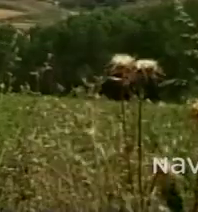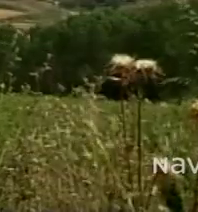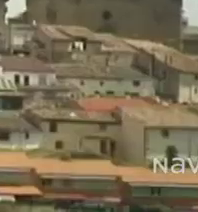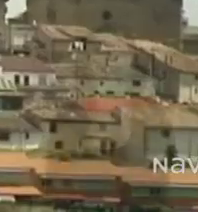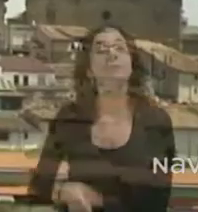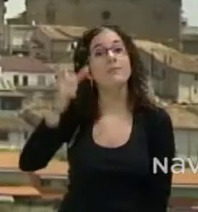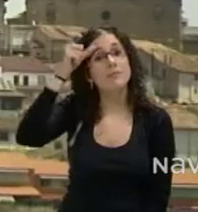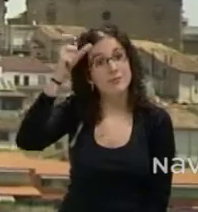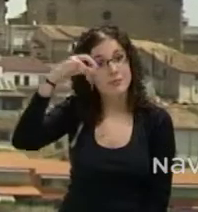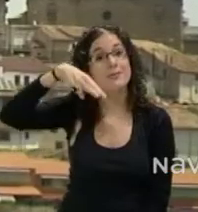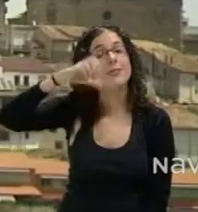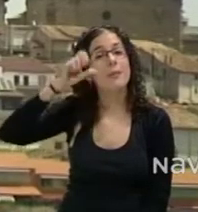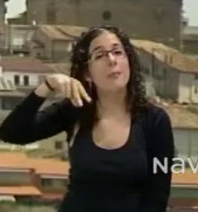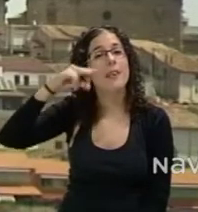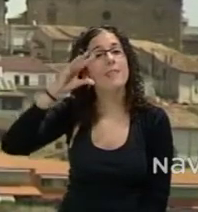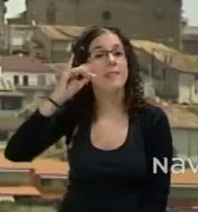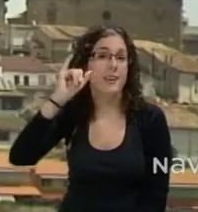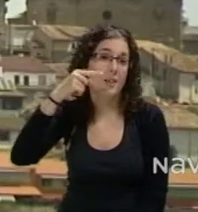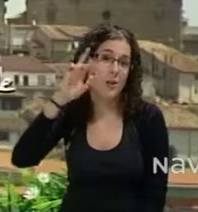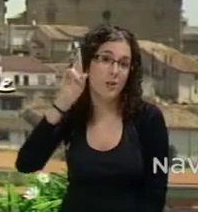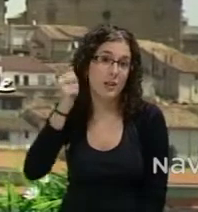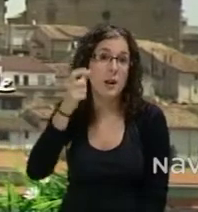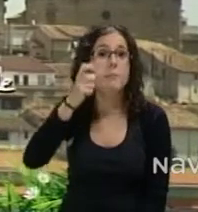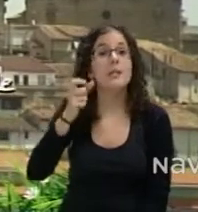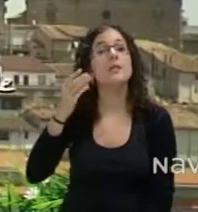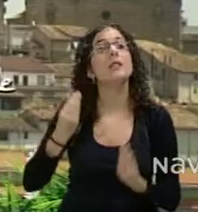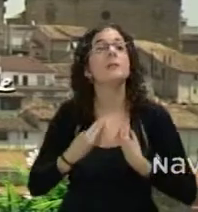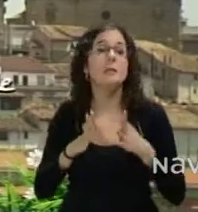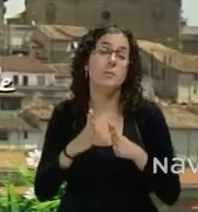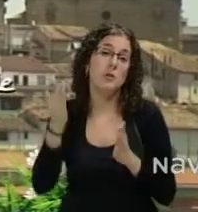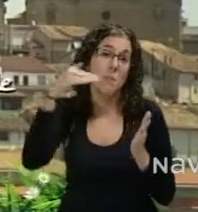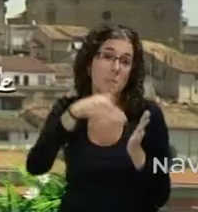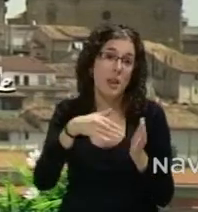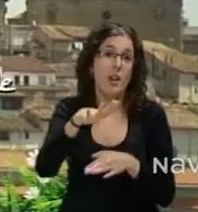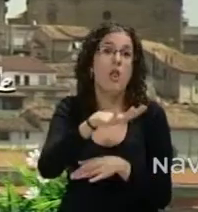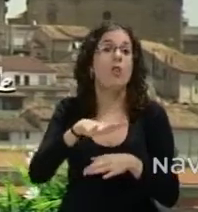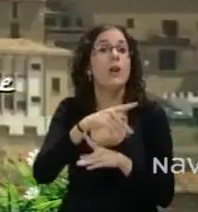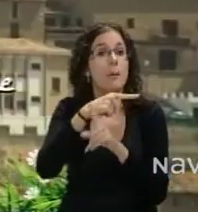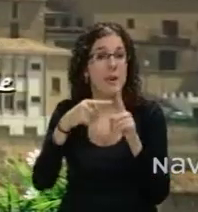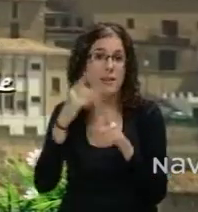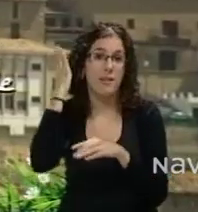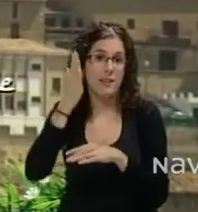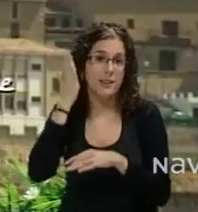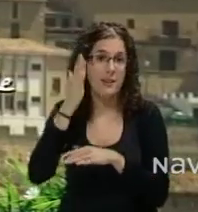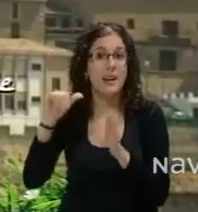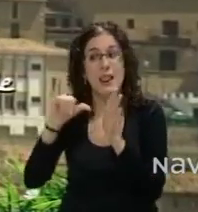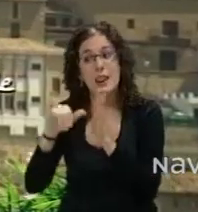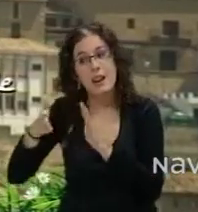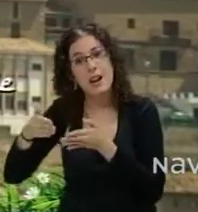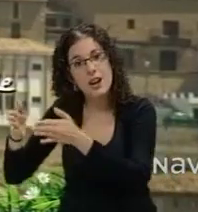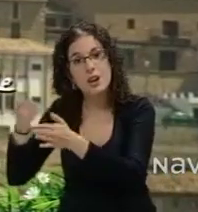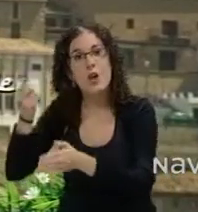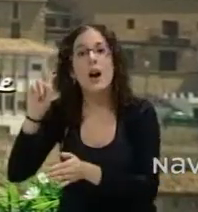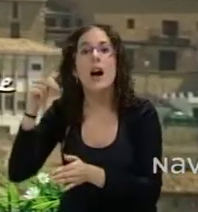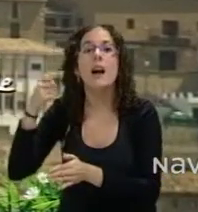Mendigorría es una localidad de aproximadamente 1000 habitantes ubicada en la zona media de Navarra y en la cuenca del río Arga. Limita con Puente la Reina